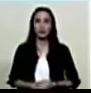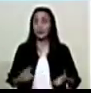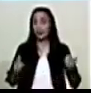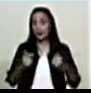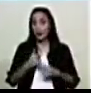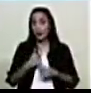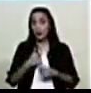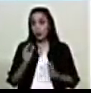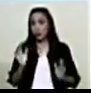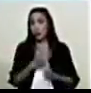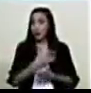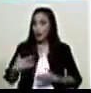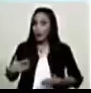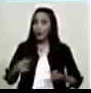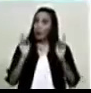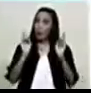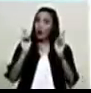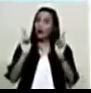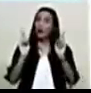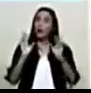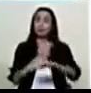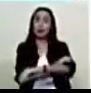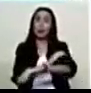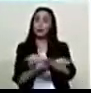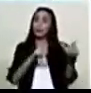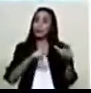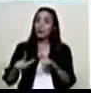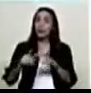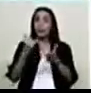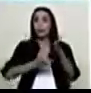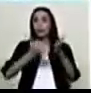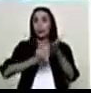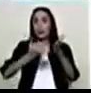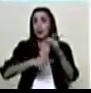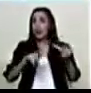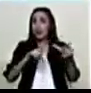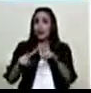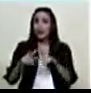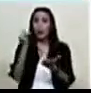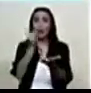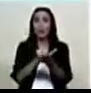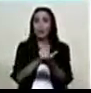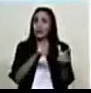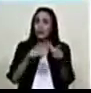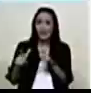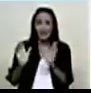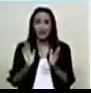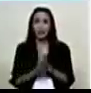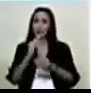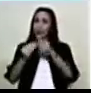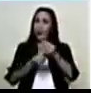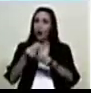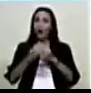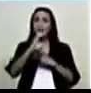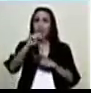que la oposición termine de inscribirse y de reincorporarse al sistema político